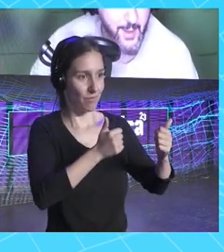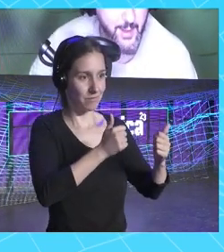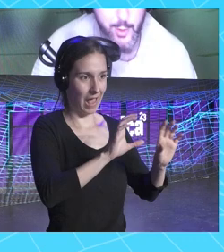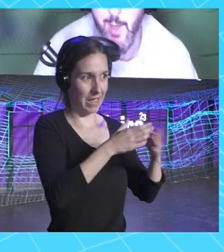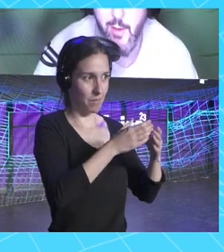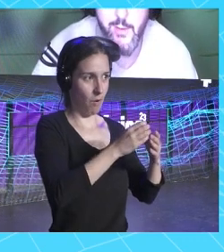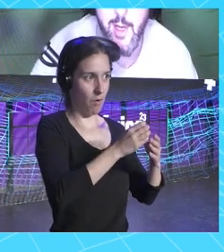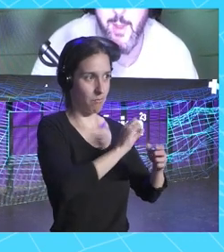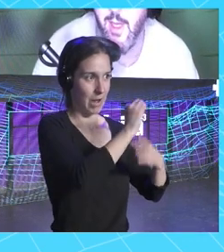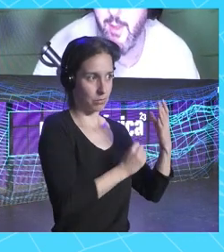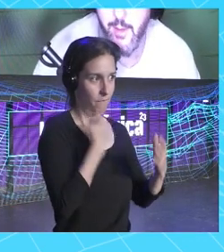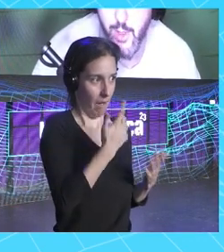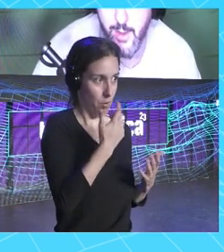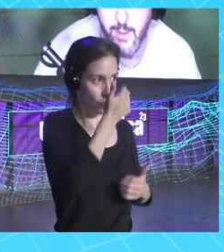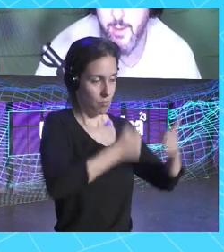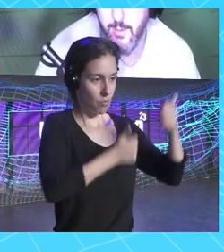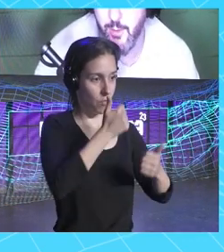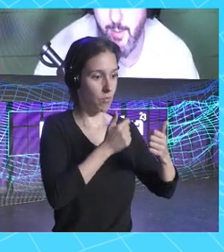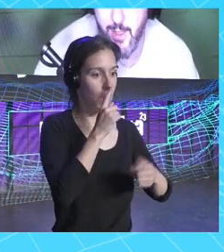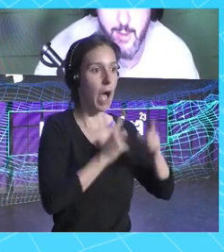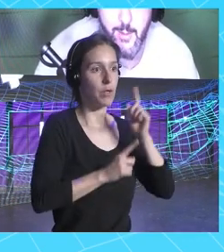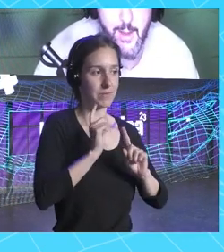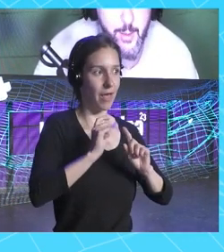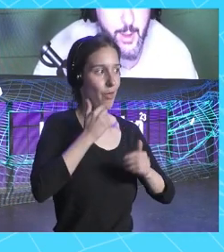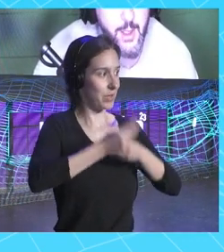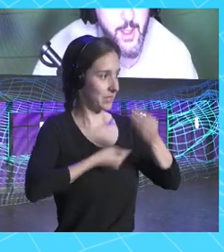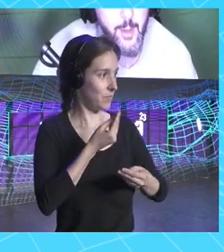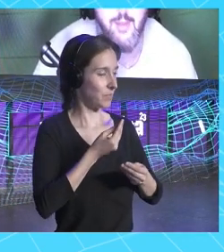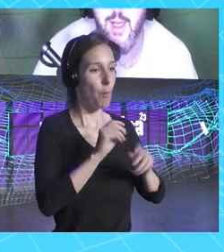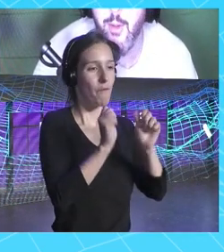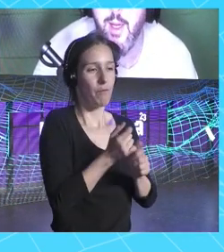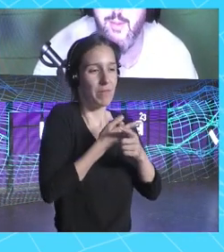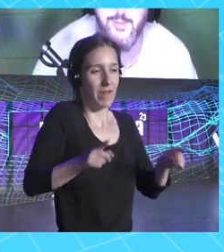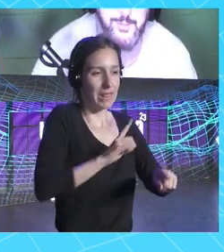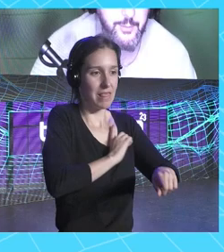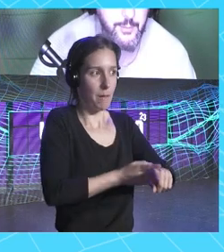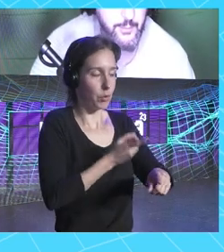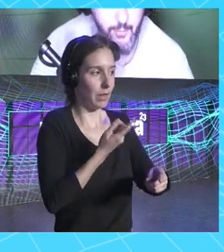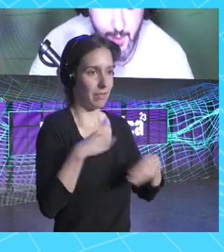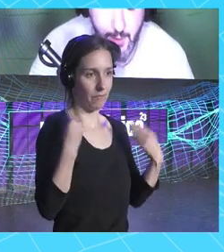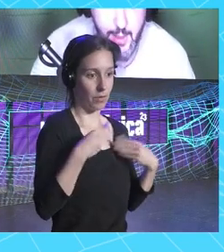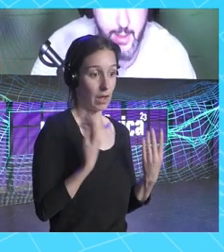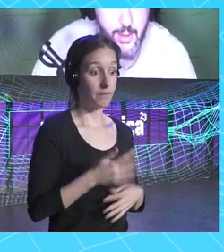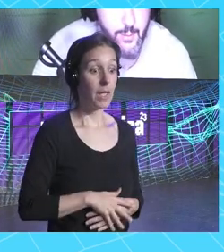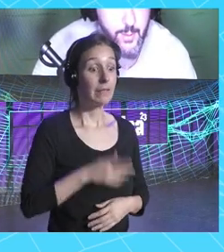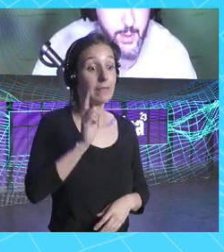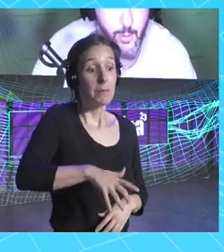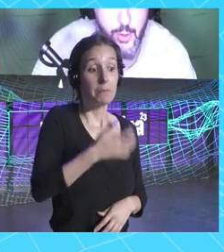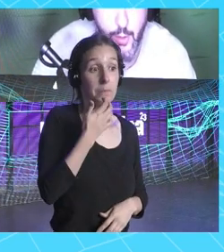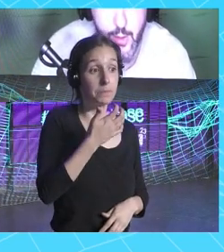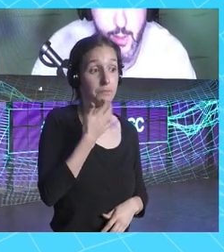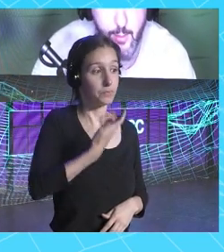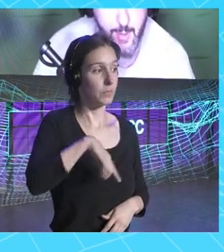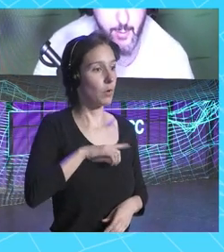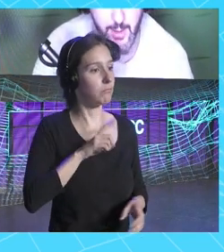en los playoffs el año pasado que decís muy divertido es otra manera de vivir el deporte pero también por ejemplo somos